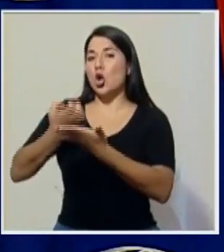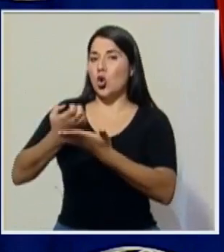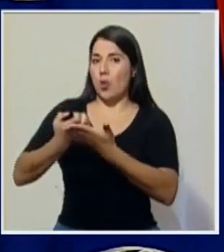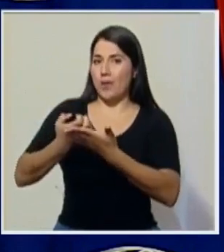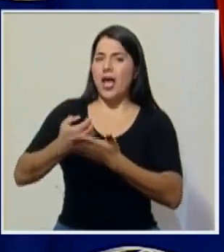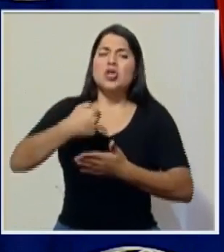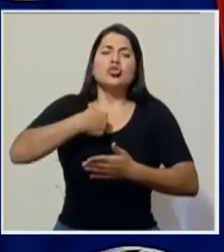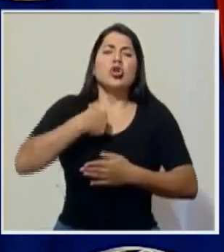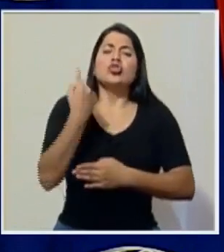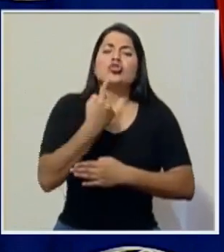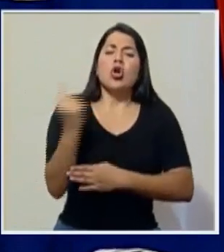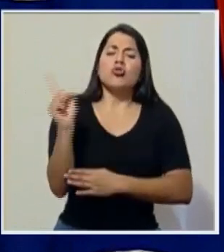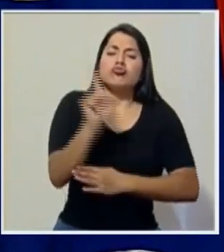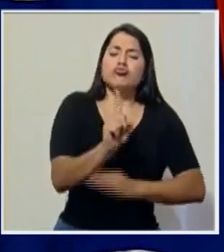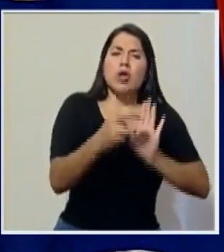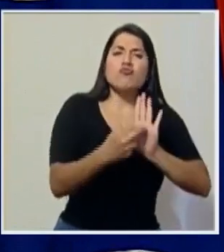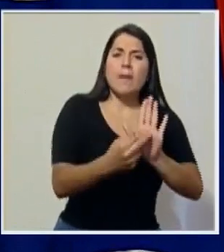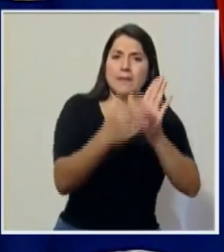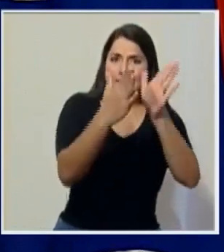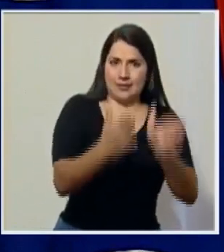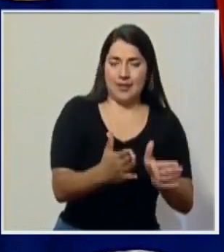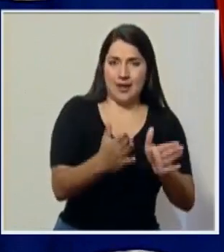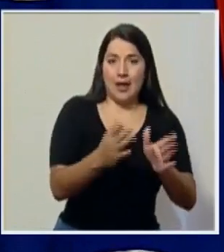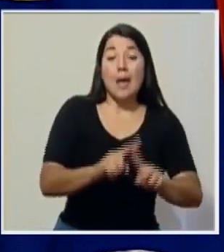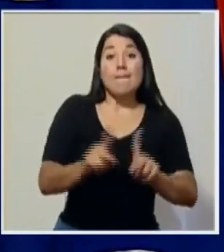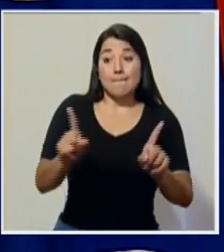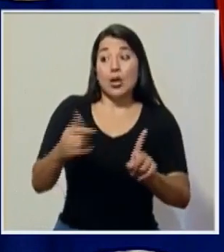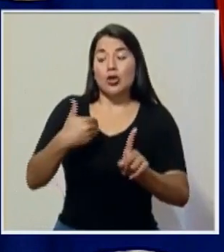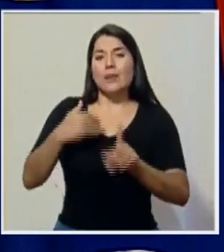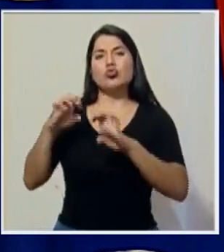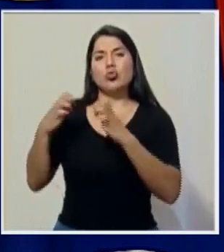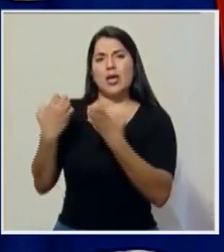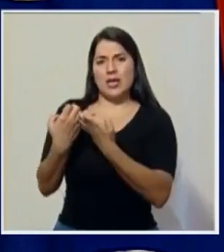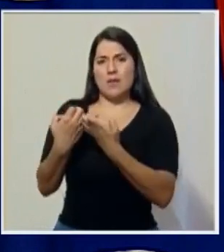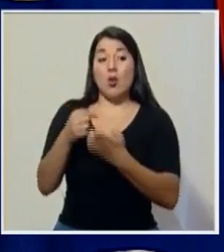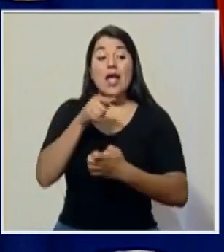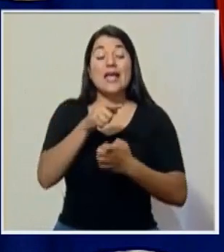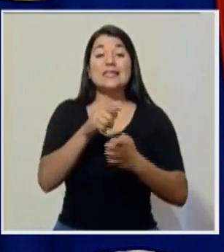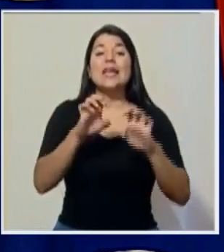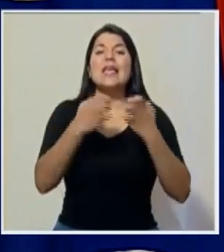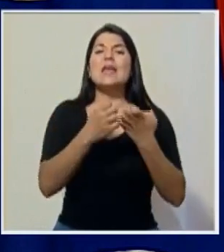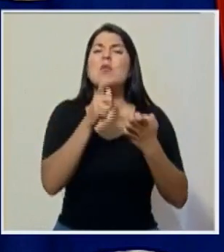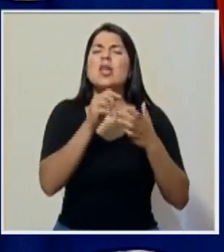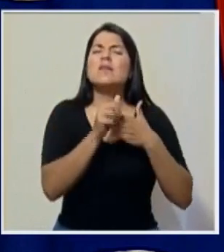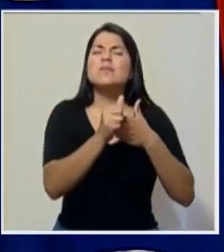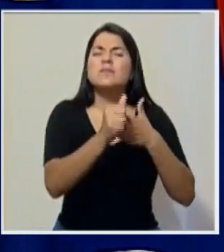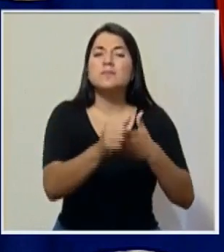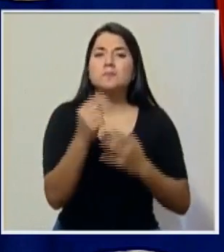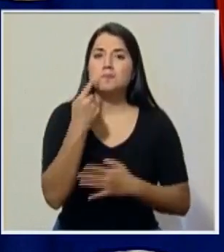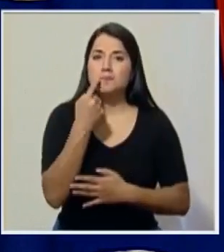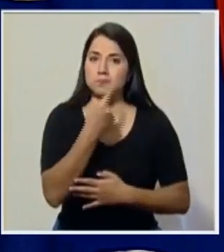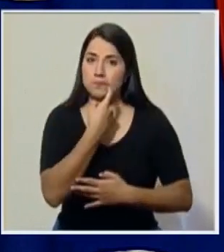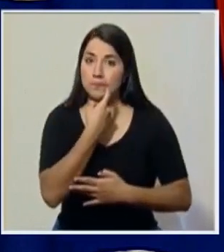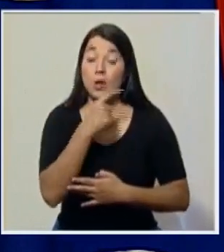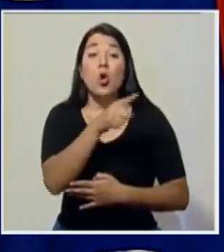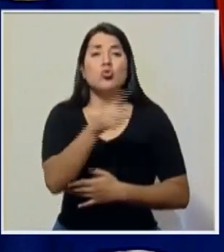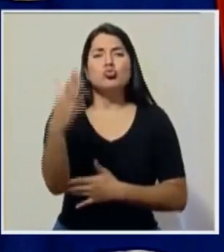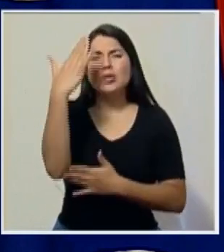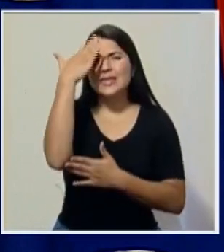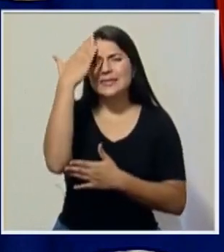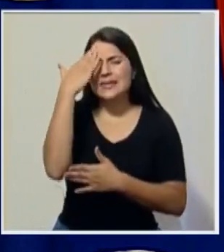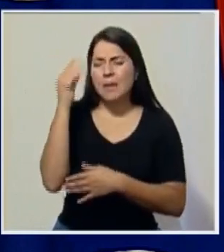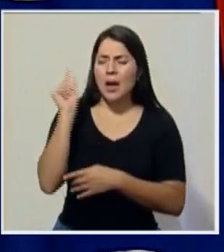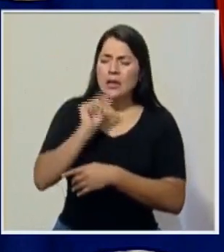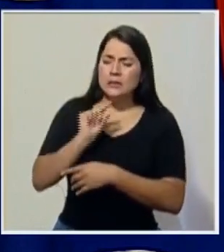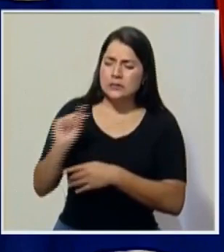en equipo que es liderado por doña Pilar Garrido. Como ustedes saben, hemos venido semana tras semana y